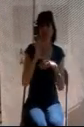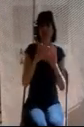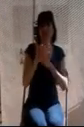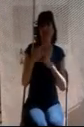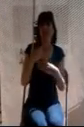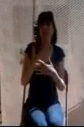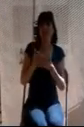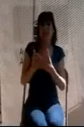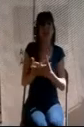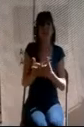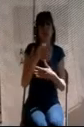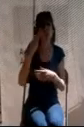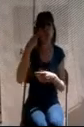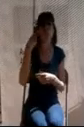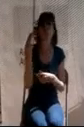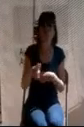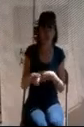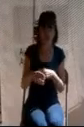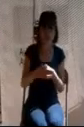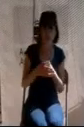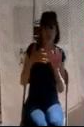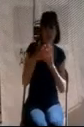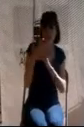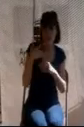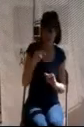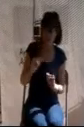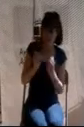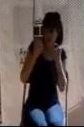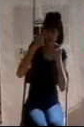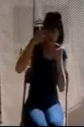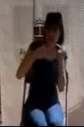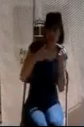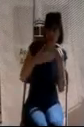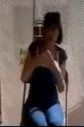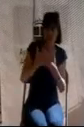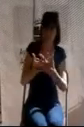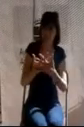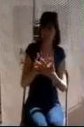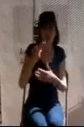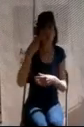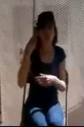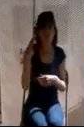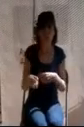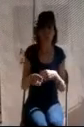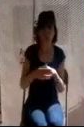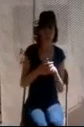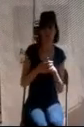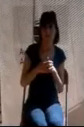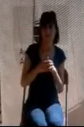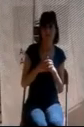es cobardía. Pretender salvarse a sí mismo no es generosidad, es cobardía.